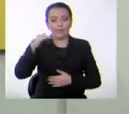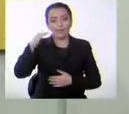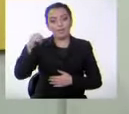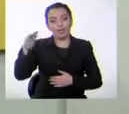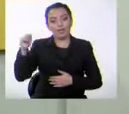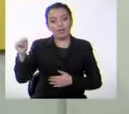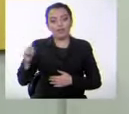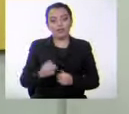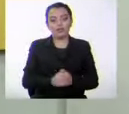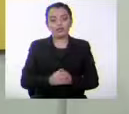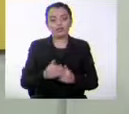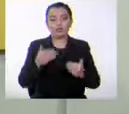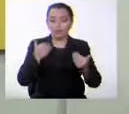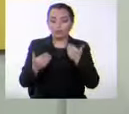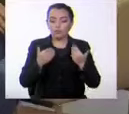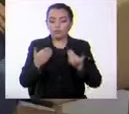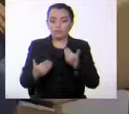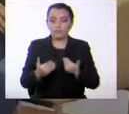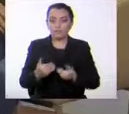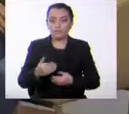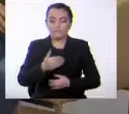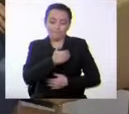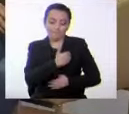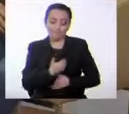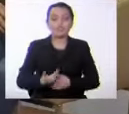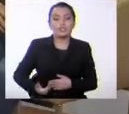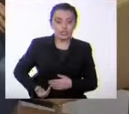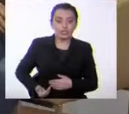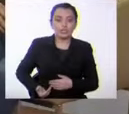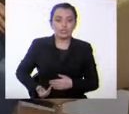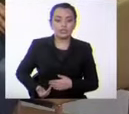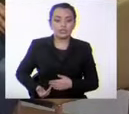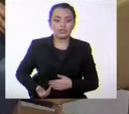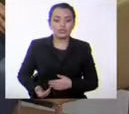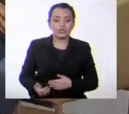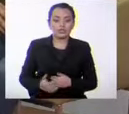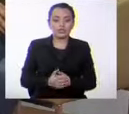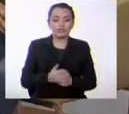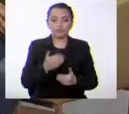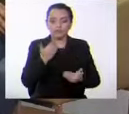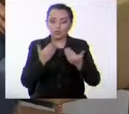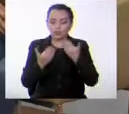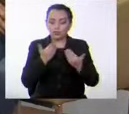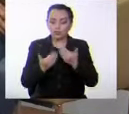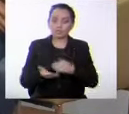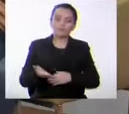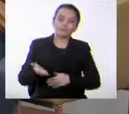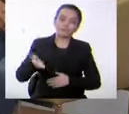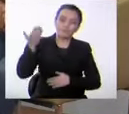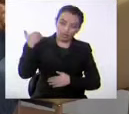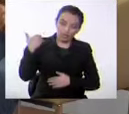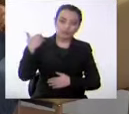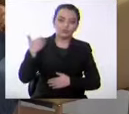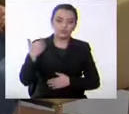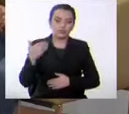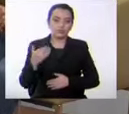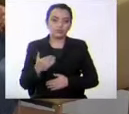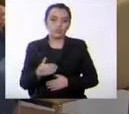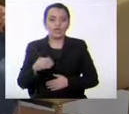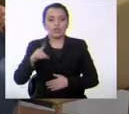hablando de un sistema presidencialista, y anteriormente hablábamos de las democracias representativas y de las